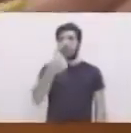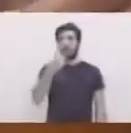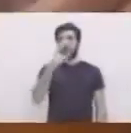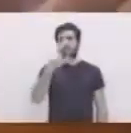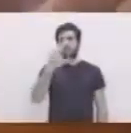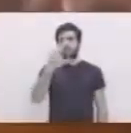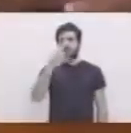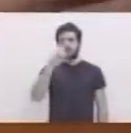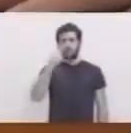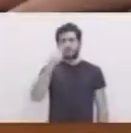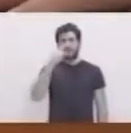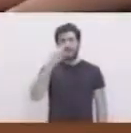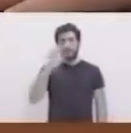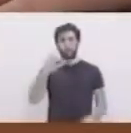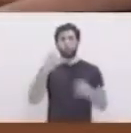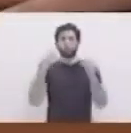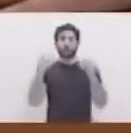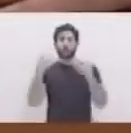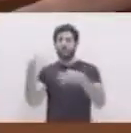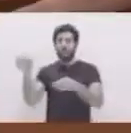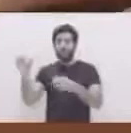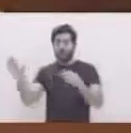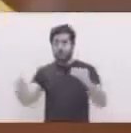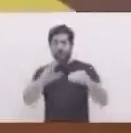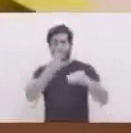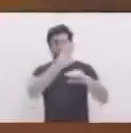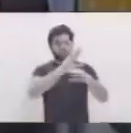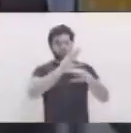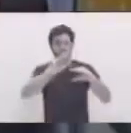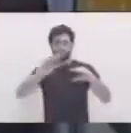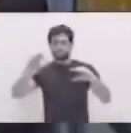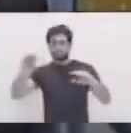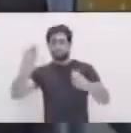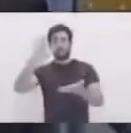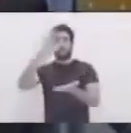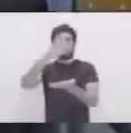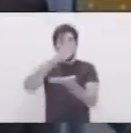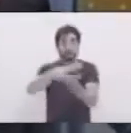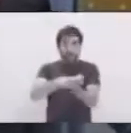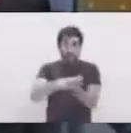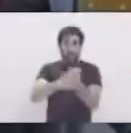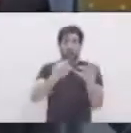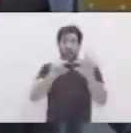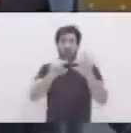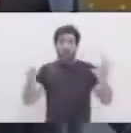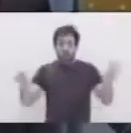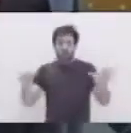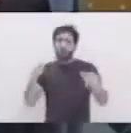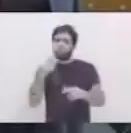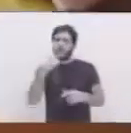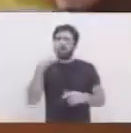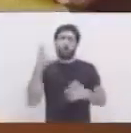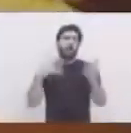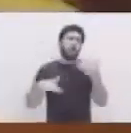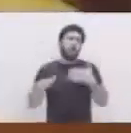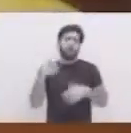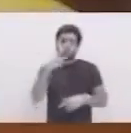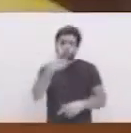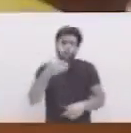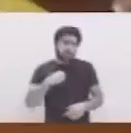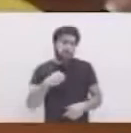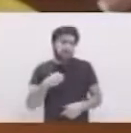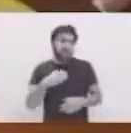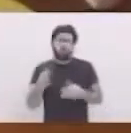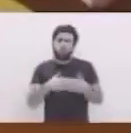para detener a nuestra jirafa. Incluso recuerden que pueden usar hasta los colores que ustedes quieran. Yo estoy usando